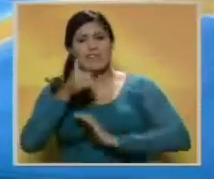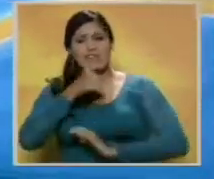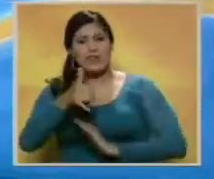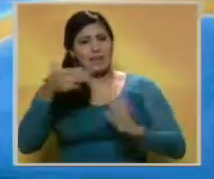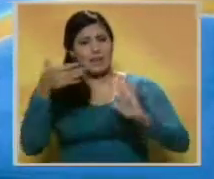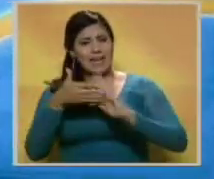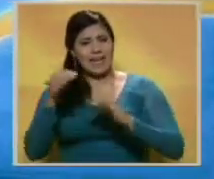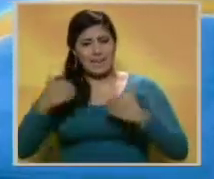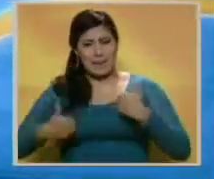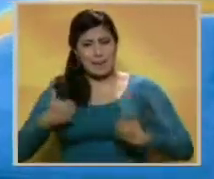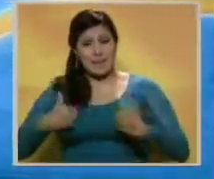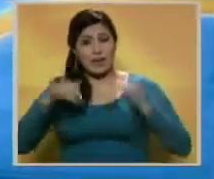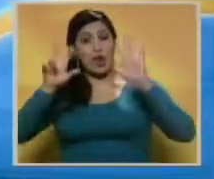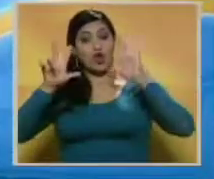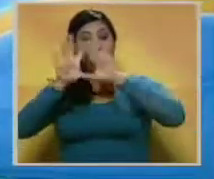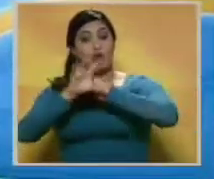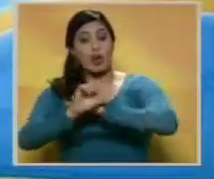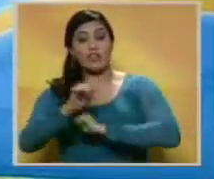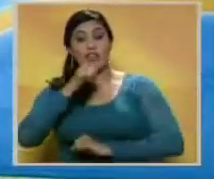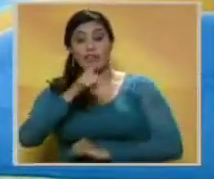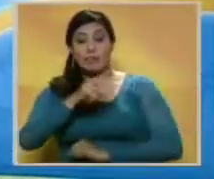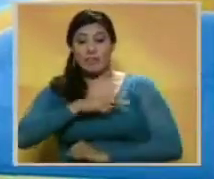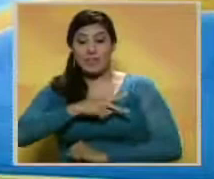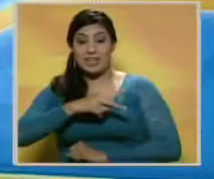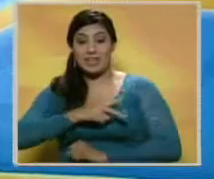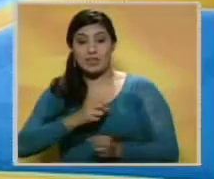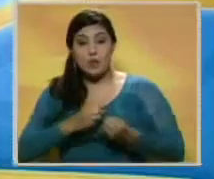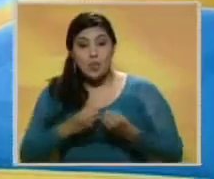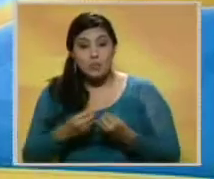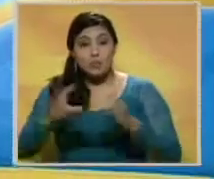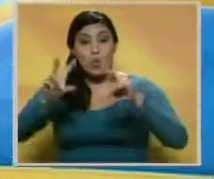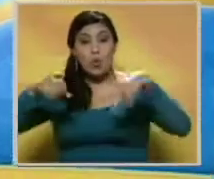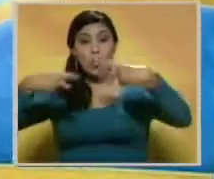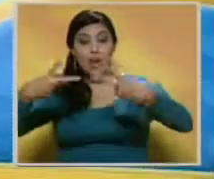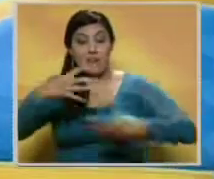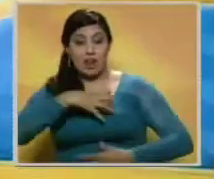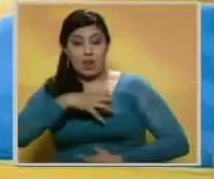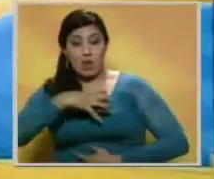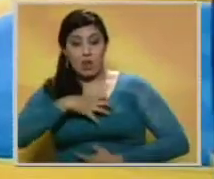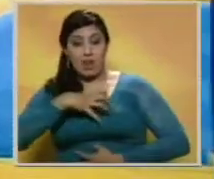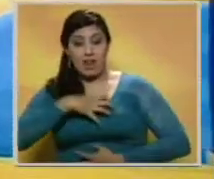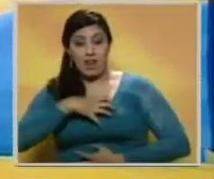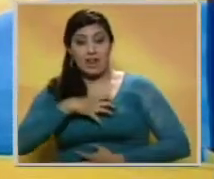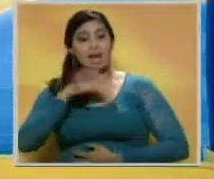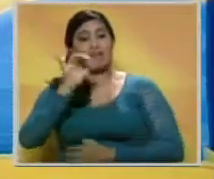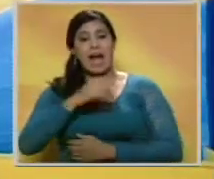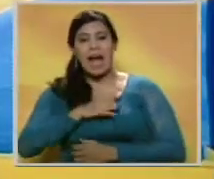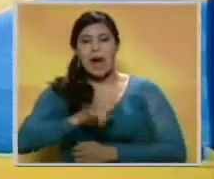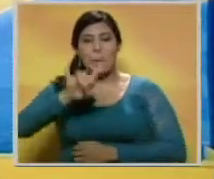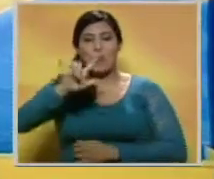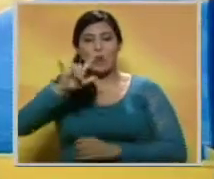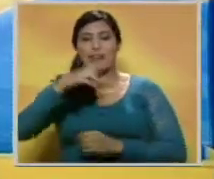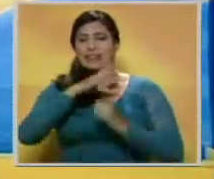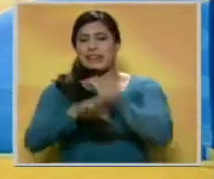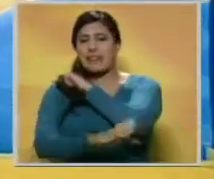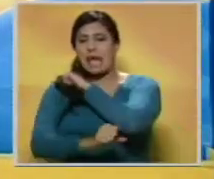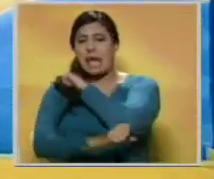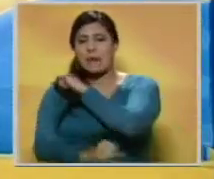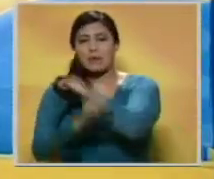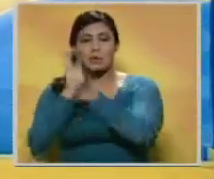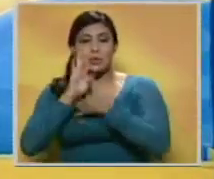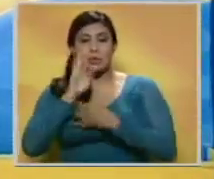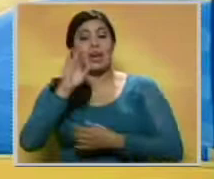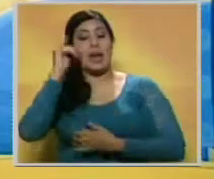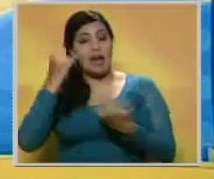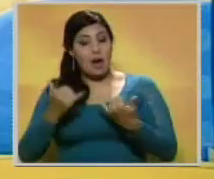informándoles que este miércoles a las 8 de la noche Venevisión lanzará el gran estreno de la exitosa telenovela Amores con Trampa. Una